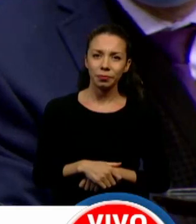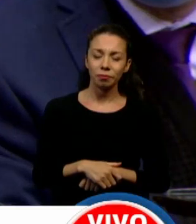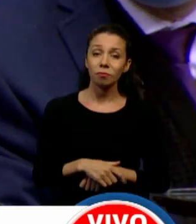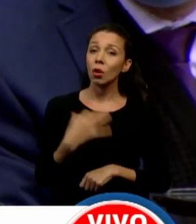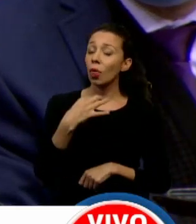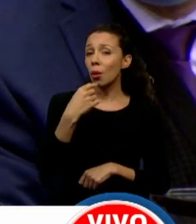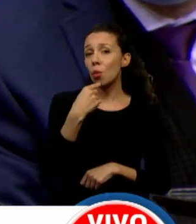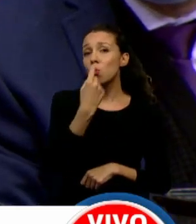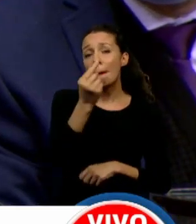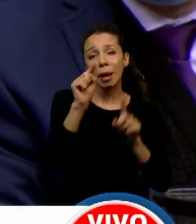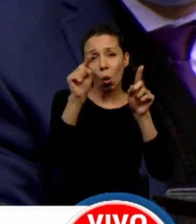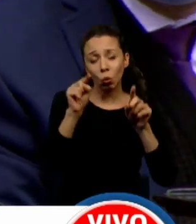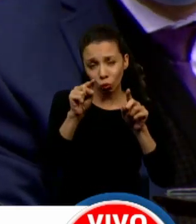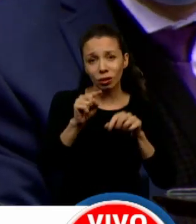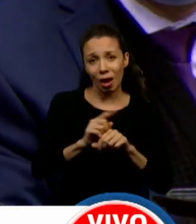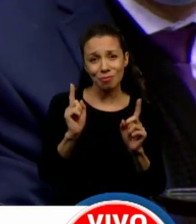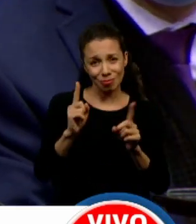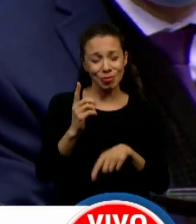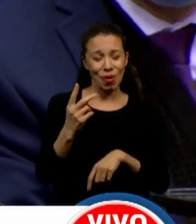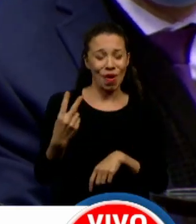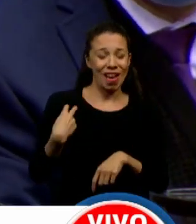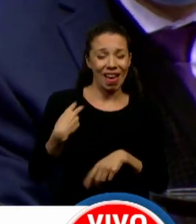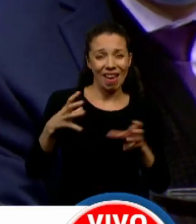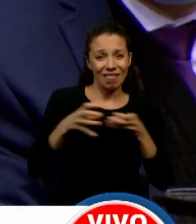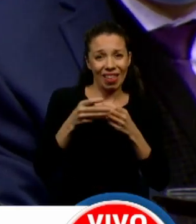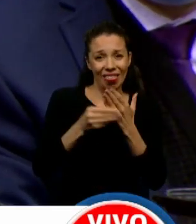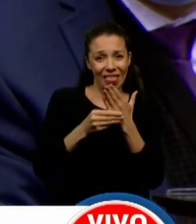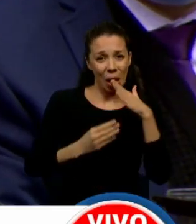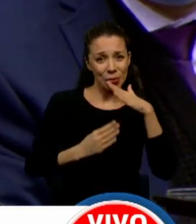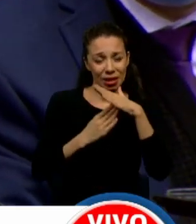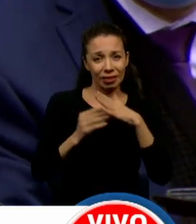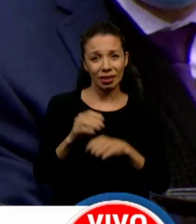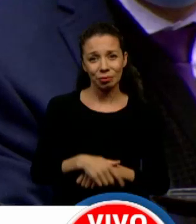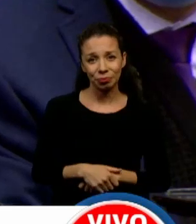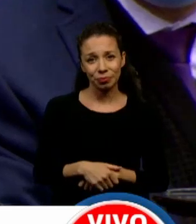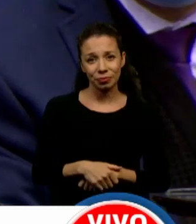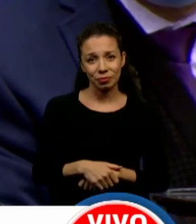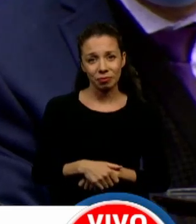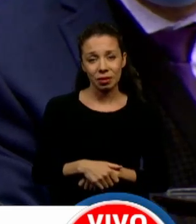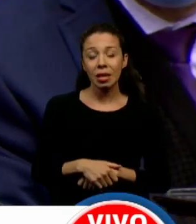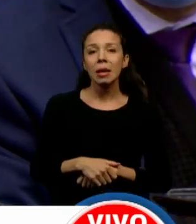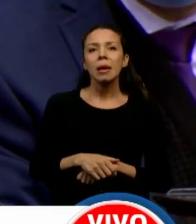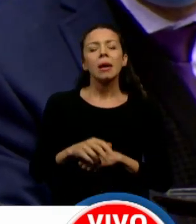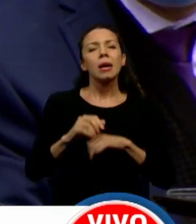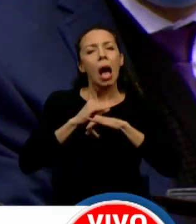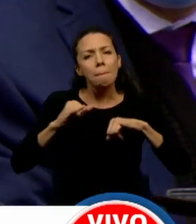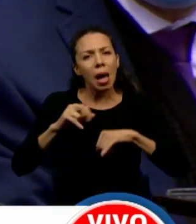pregunta, señor jefe de gabinete. Celebro el plan de vacunación. Obvio